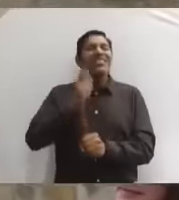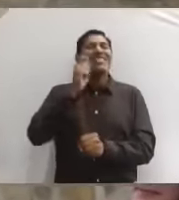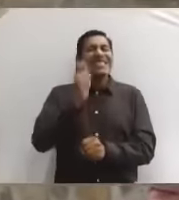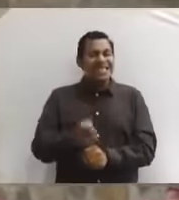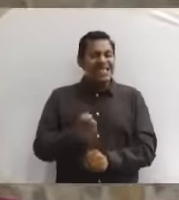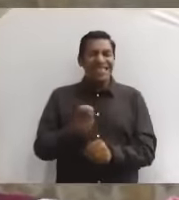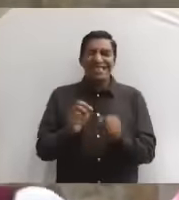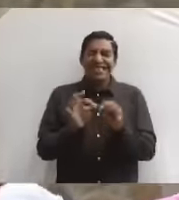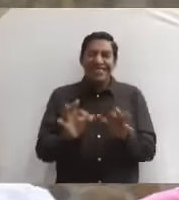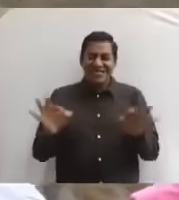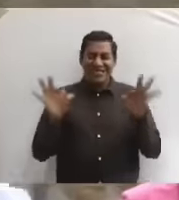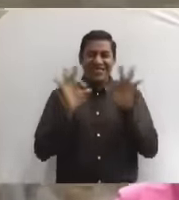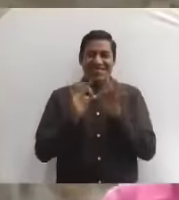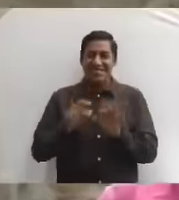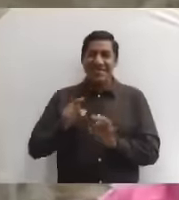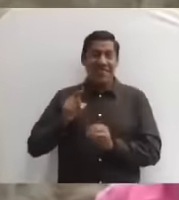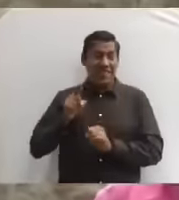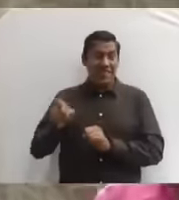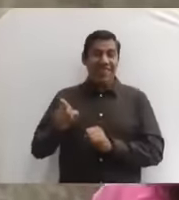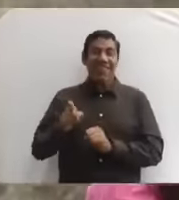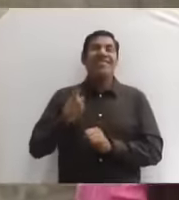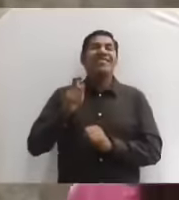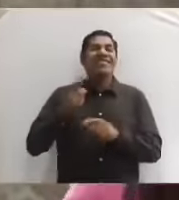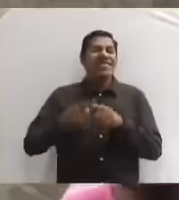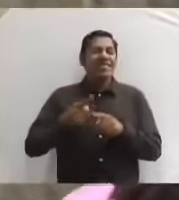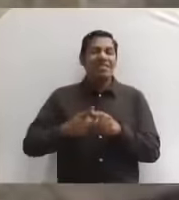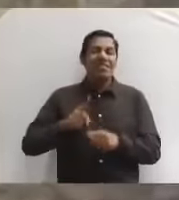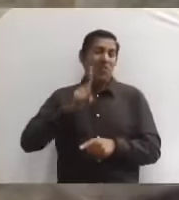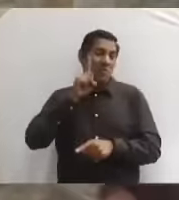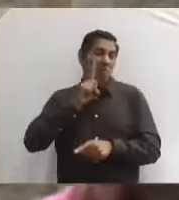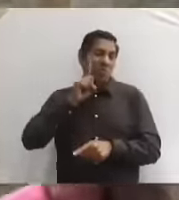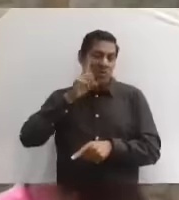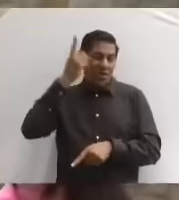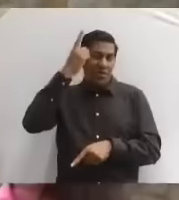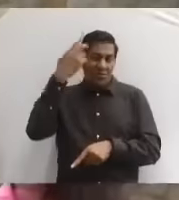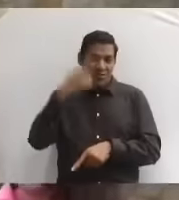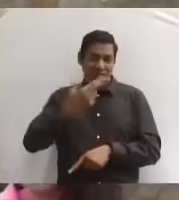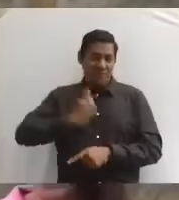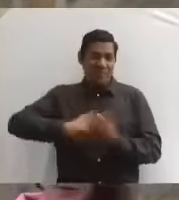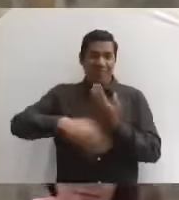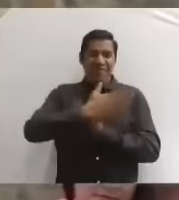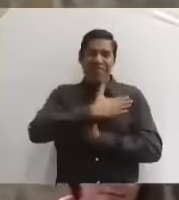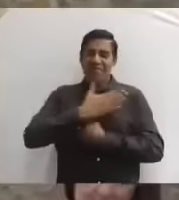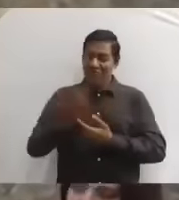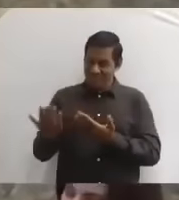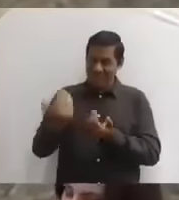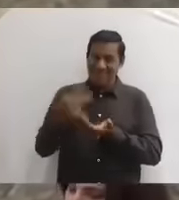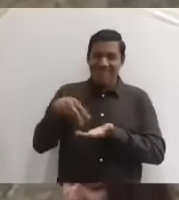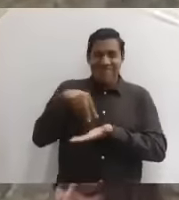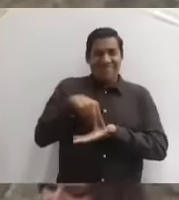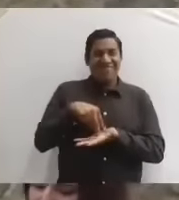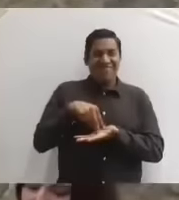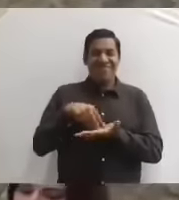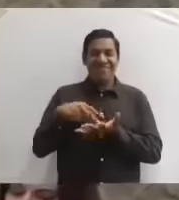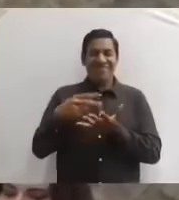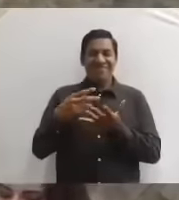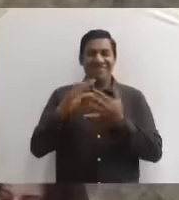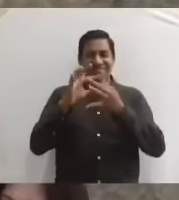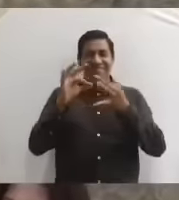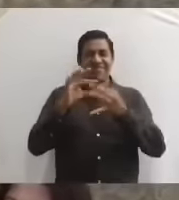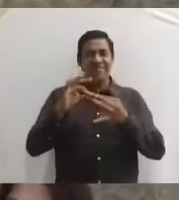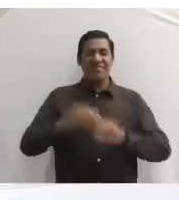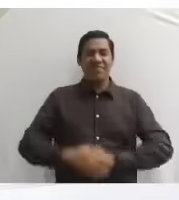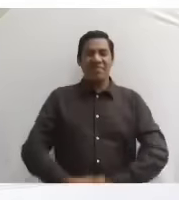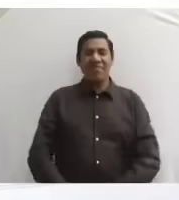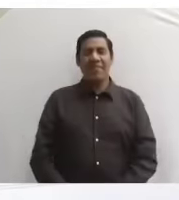prestemos atención al mensaje que nos dirige la doctora Claudia Sheinbaum Pardo.